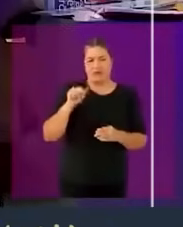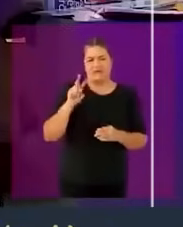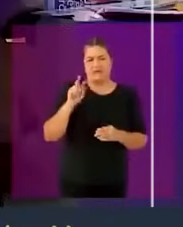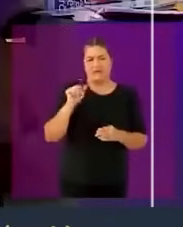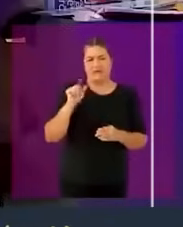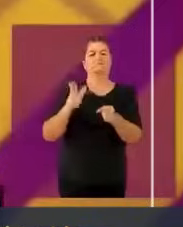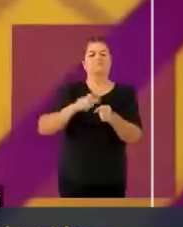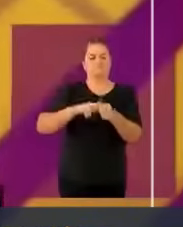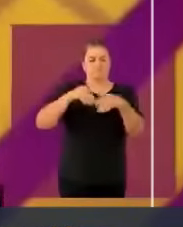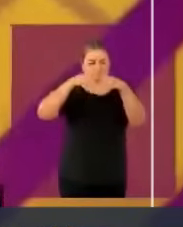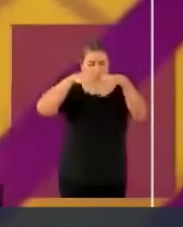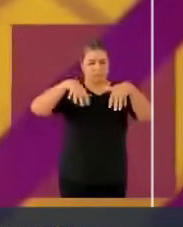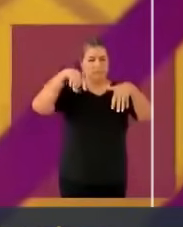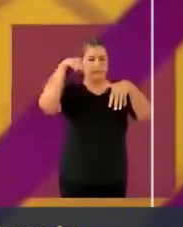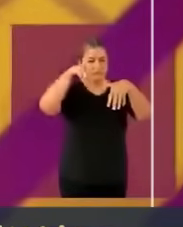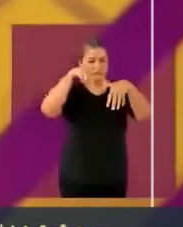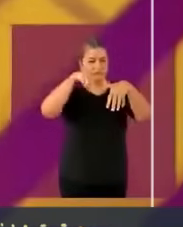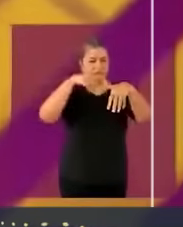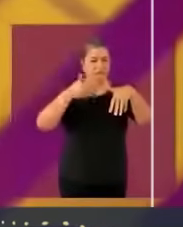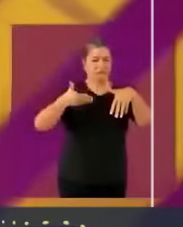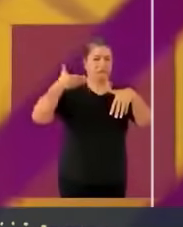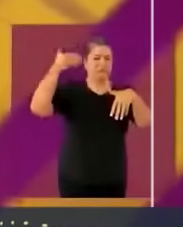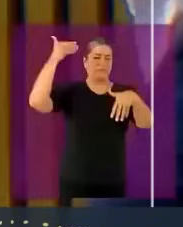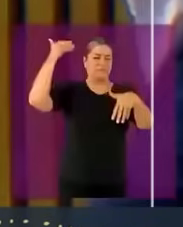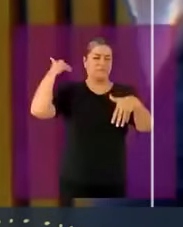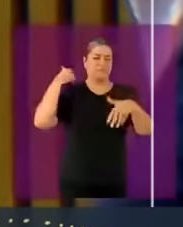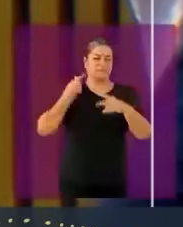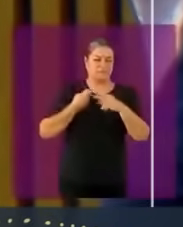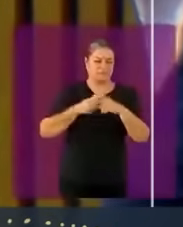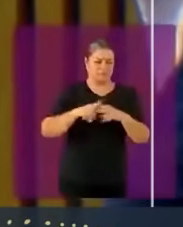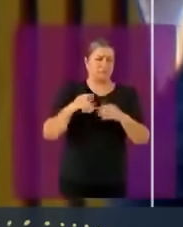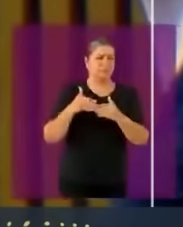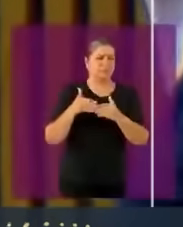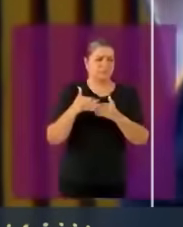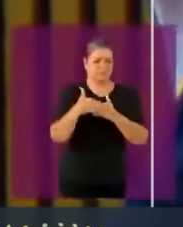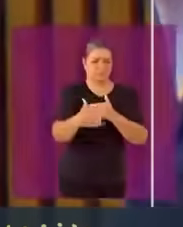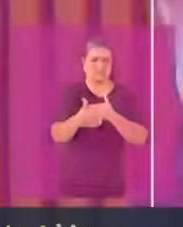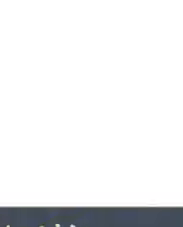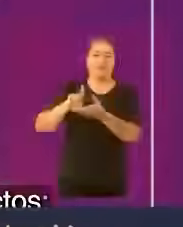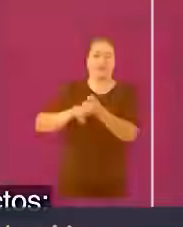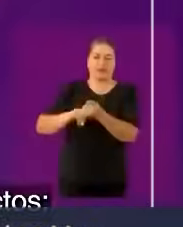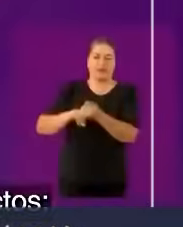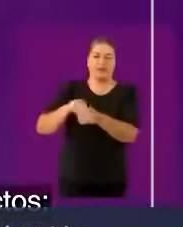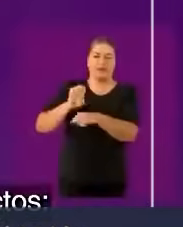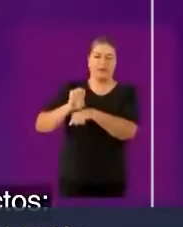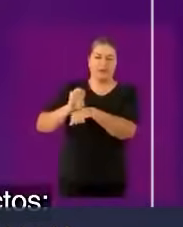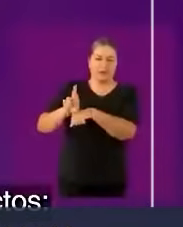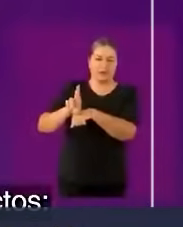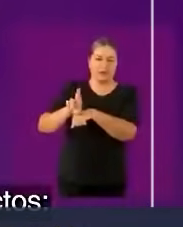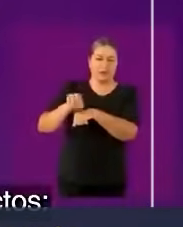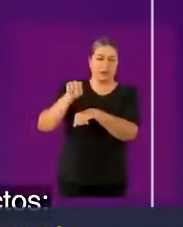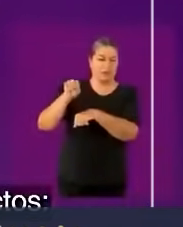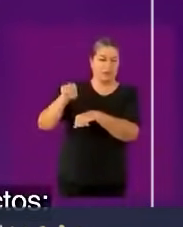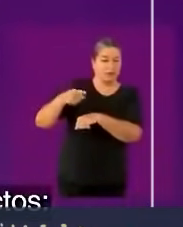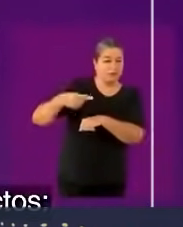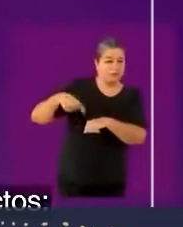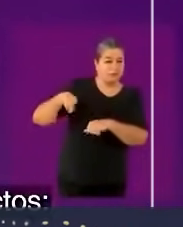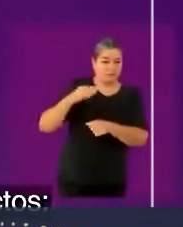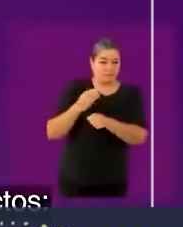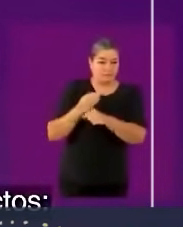única contendiente con propuestas orientadas en el bienestar de las y los mexicanos. En este debate se van a